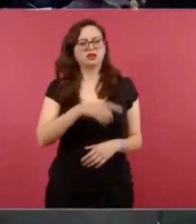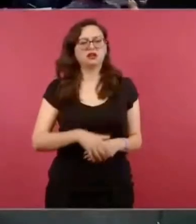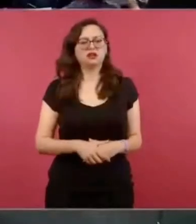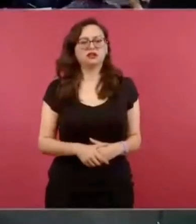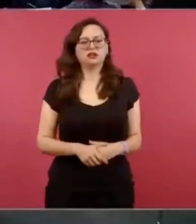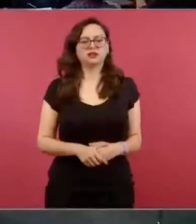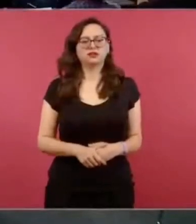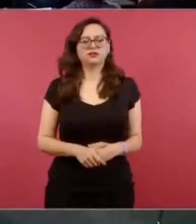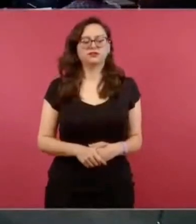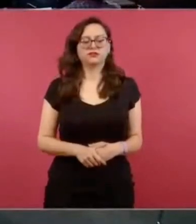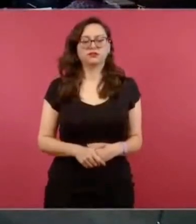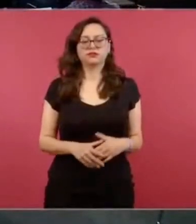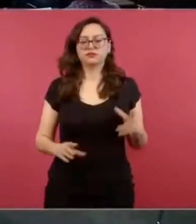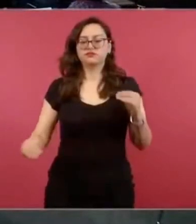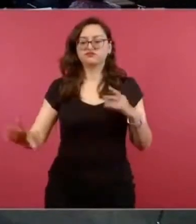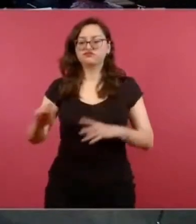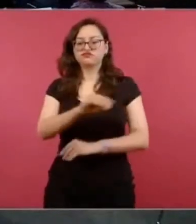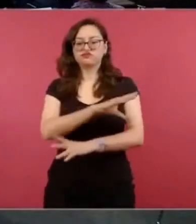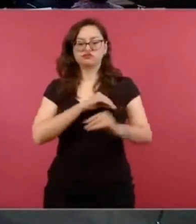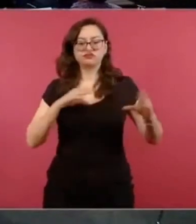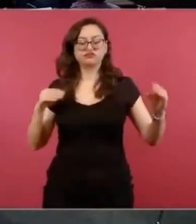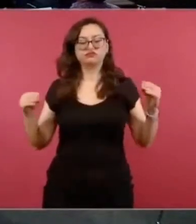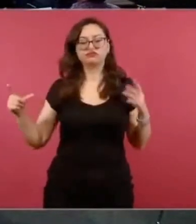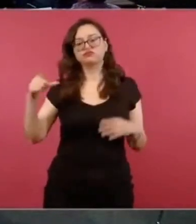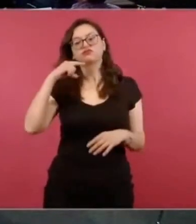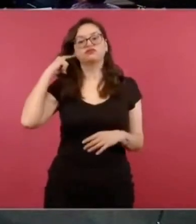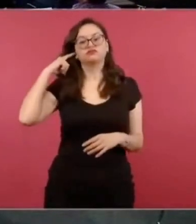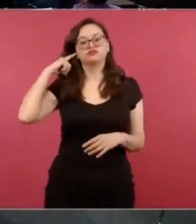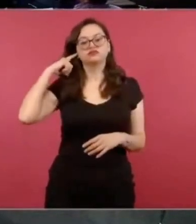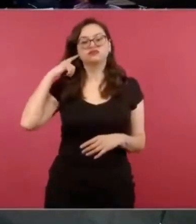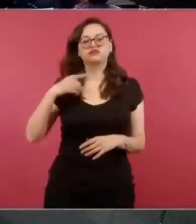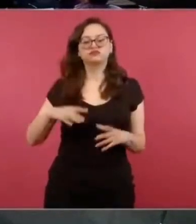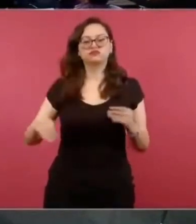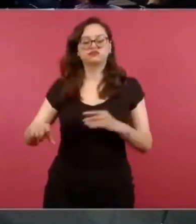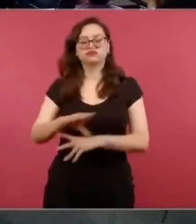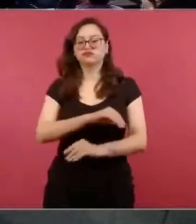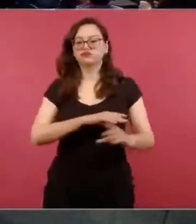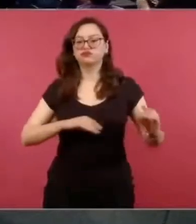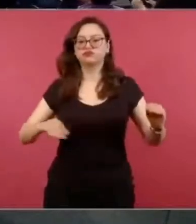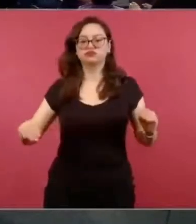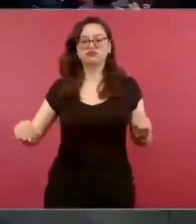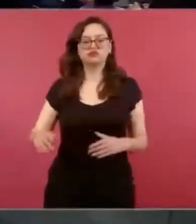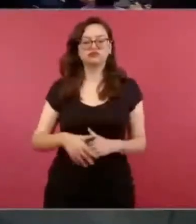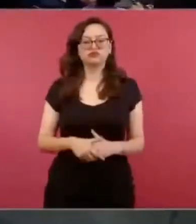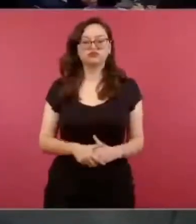Los permisos se dieron desde antes, antes ah, de la ya está. Ahí está.